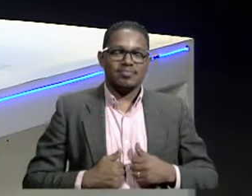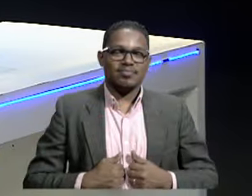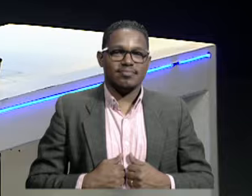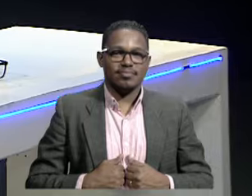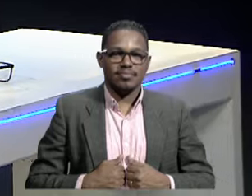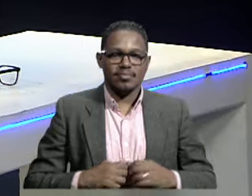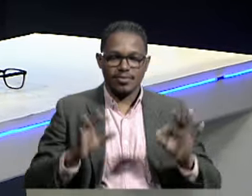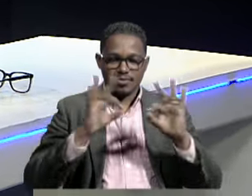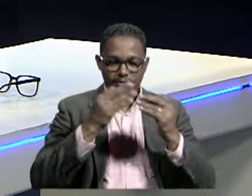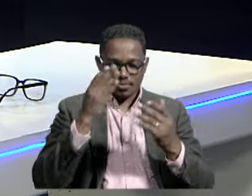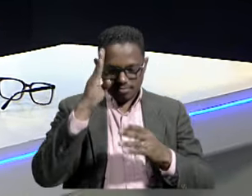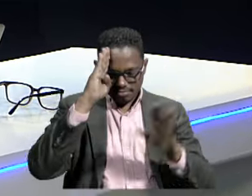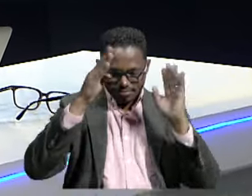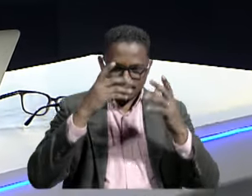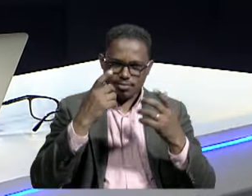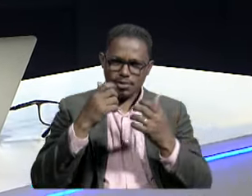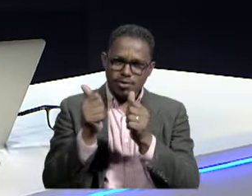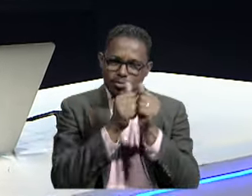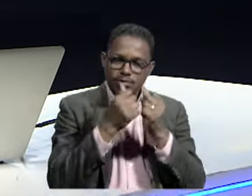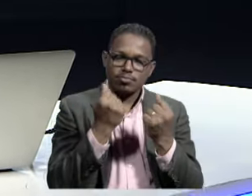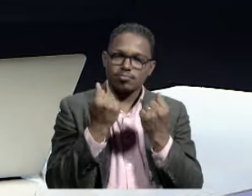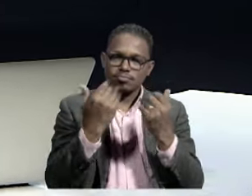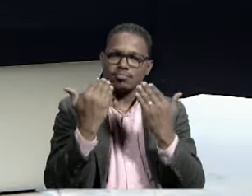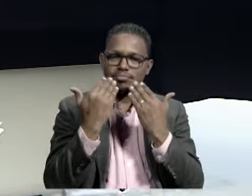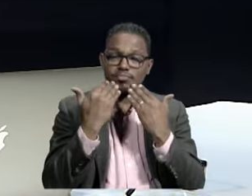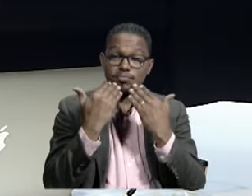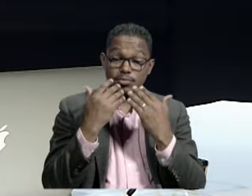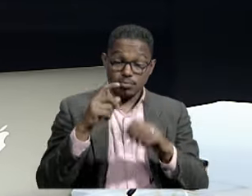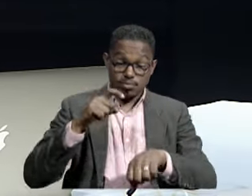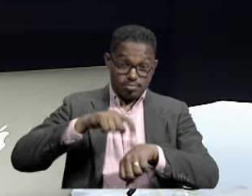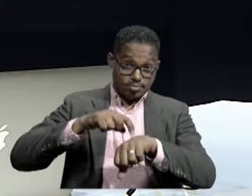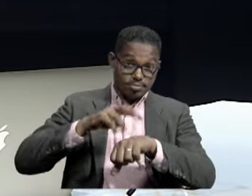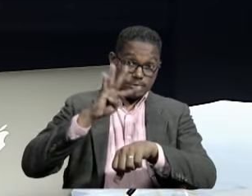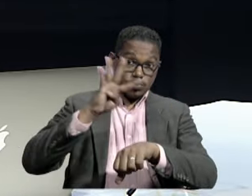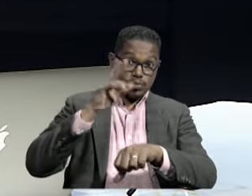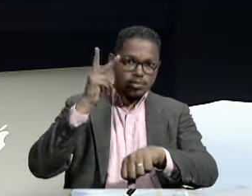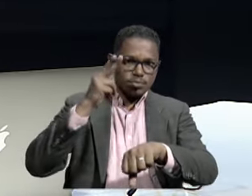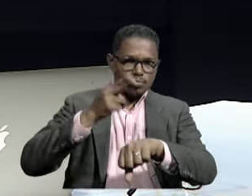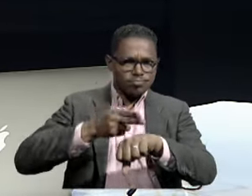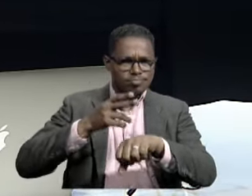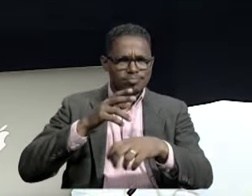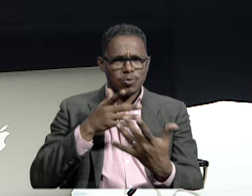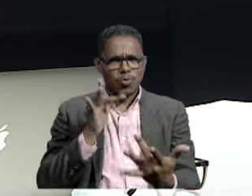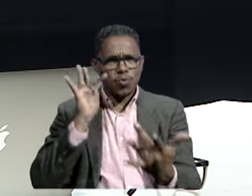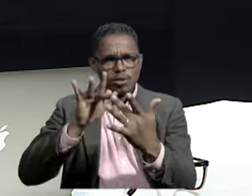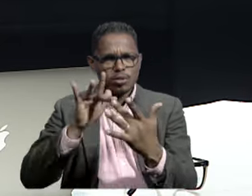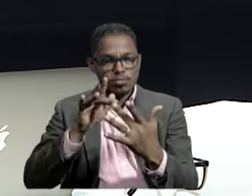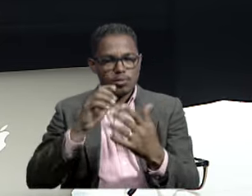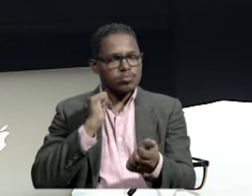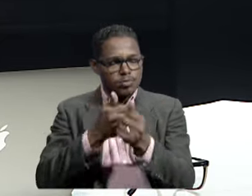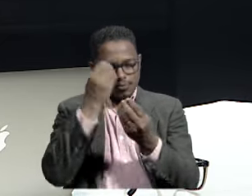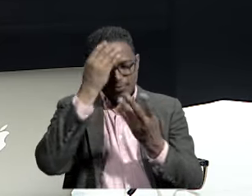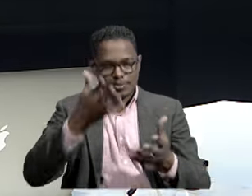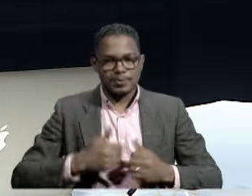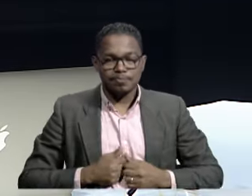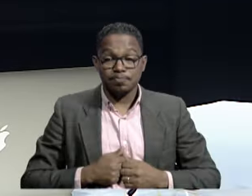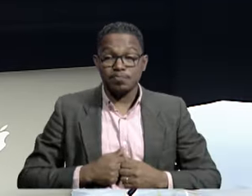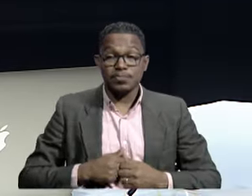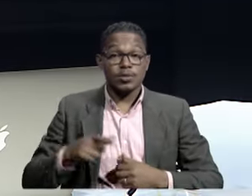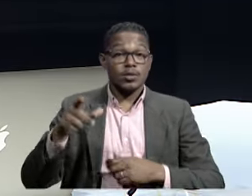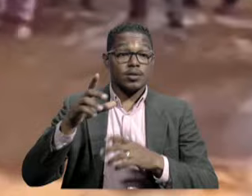Hola familia gracias por acompañarnos a esta hora el cuatro conecta con una actualización informativa ciudadanos de distintos sectores en